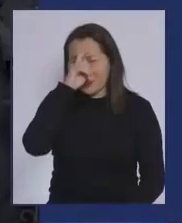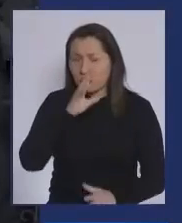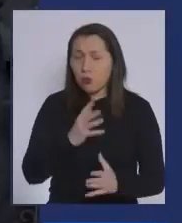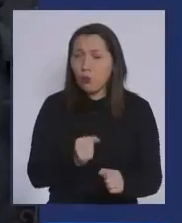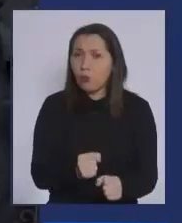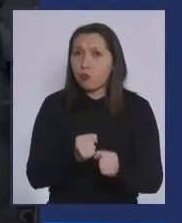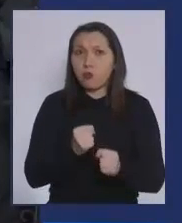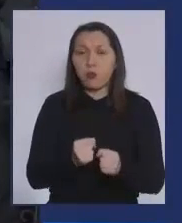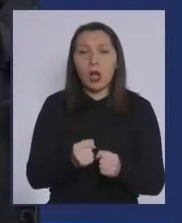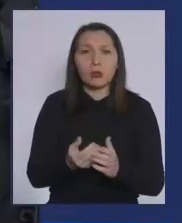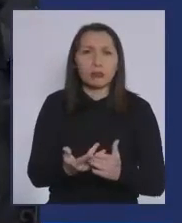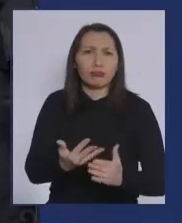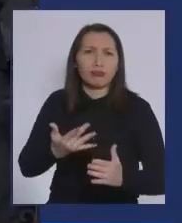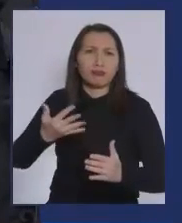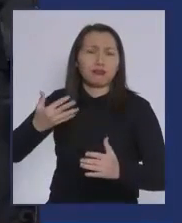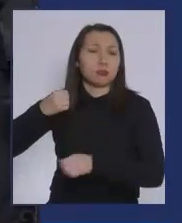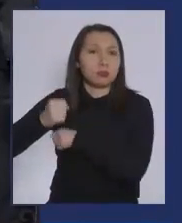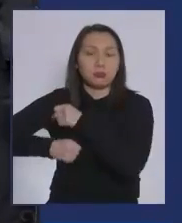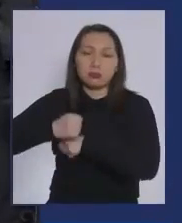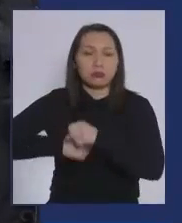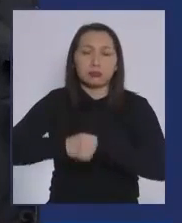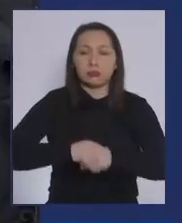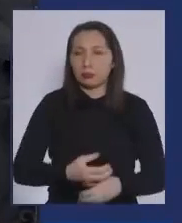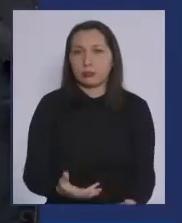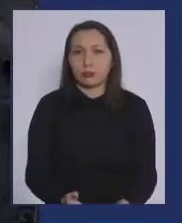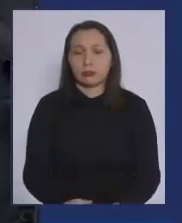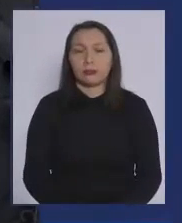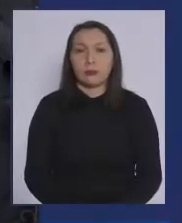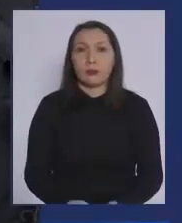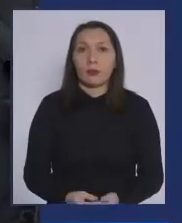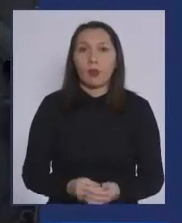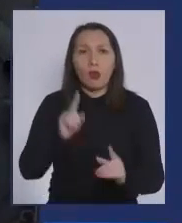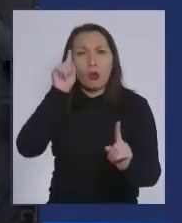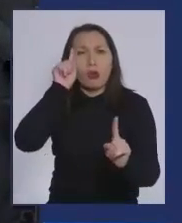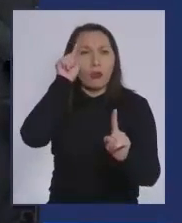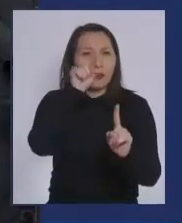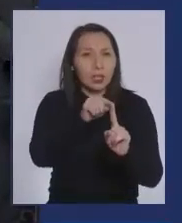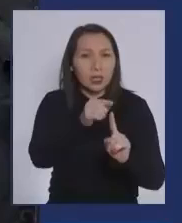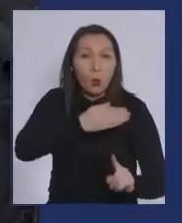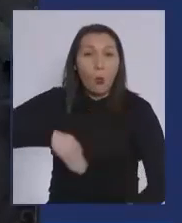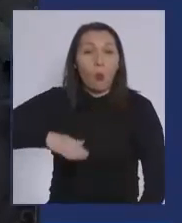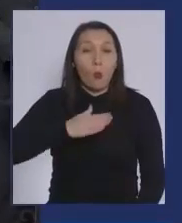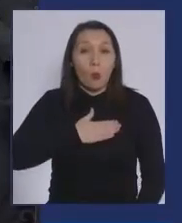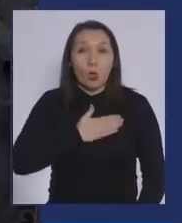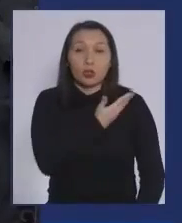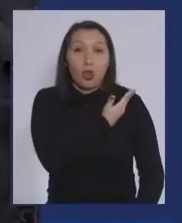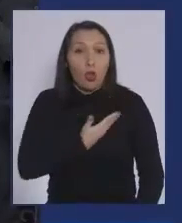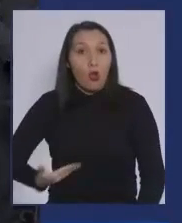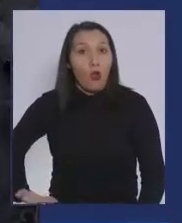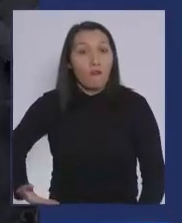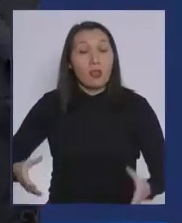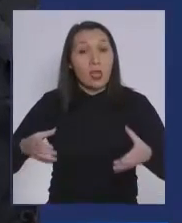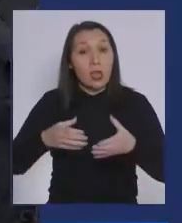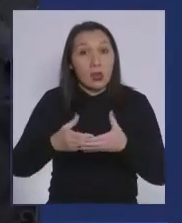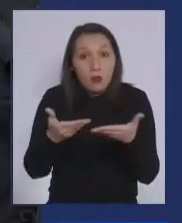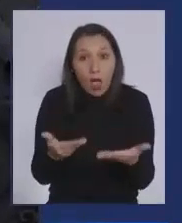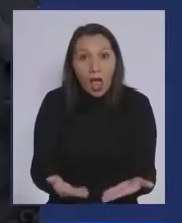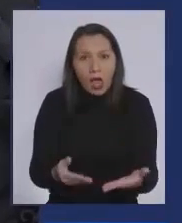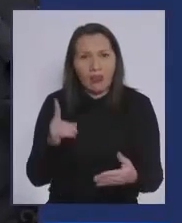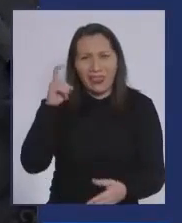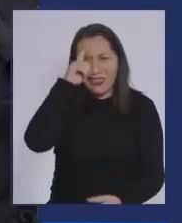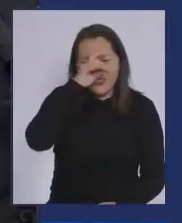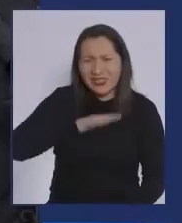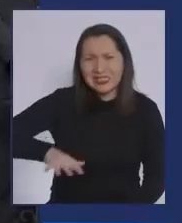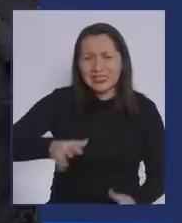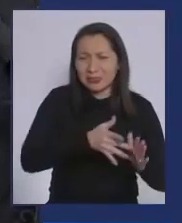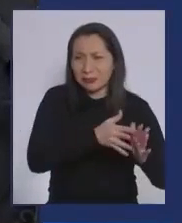adversas en muchas décadas la misión de nuestro gobierno durante estos tiempos de adversidad